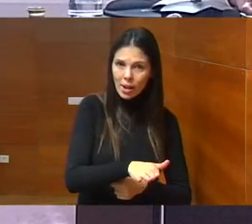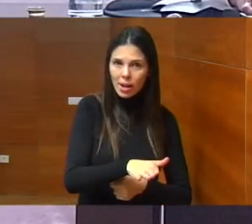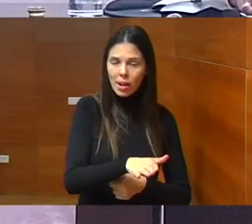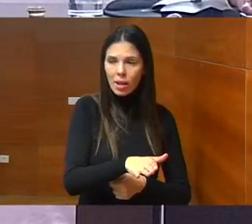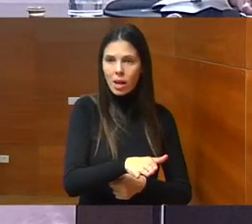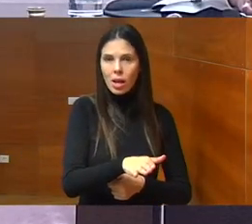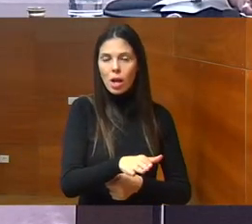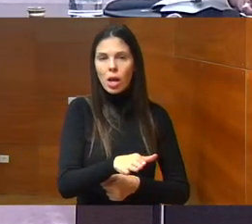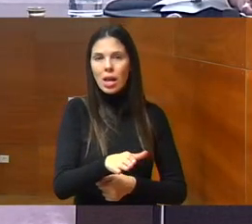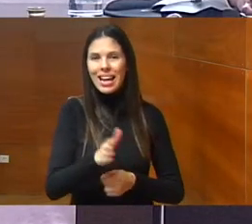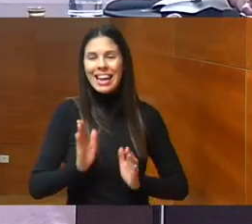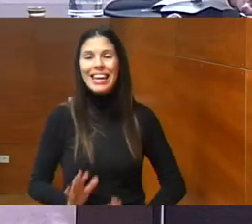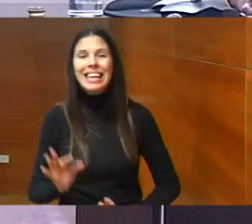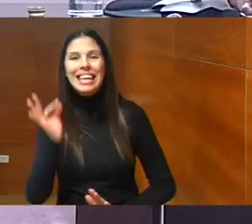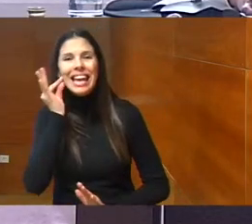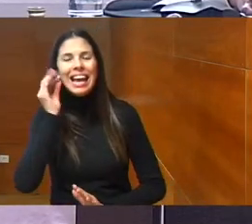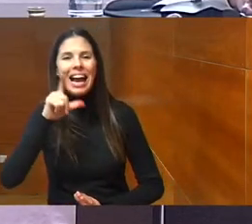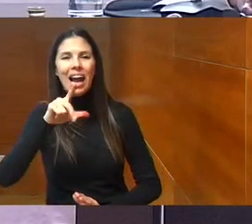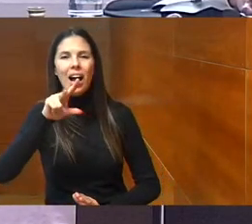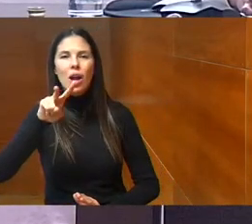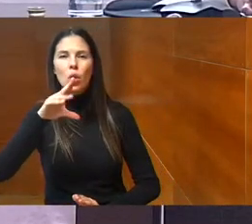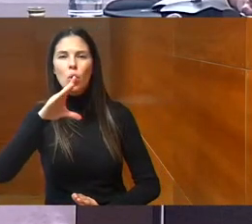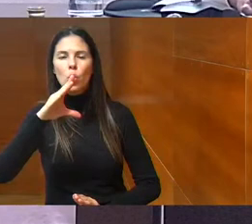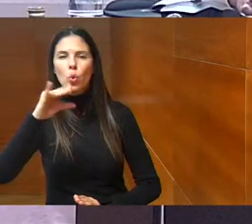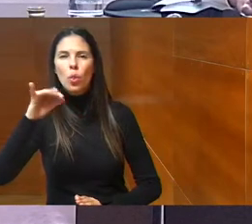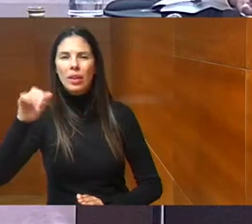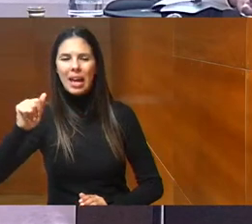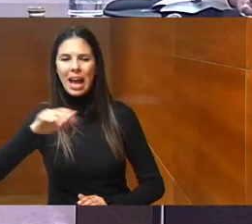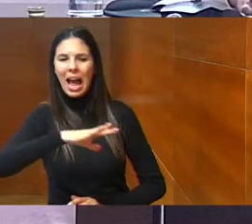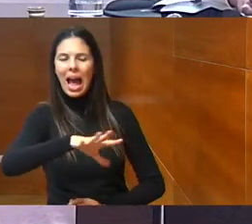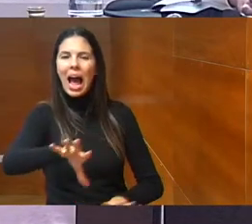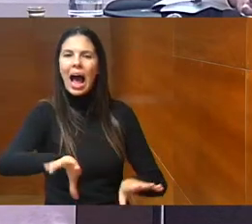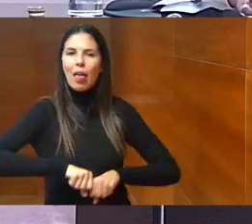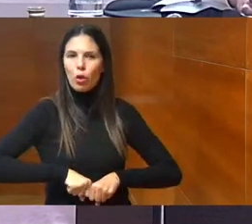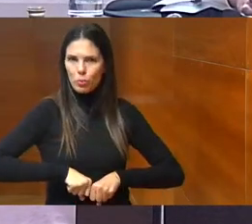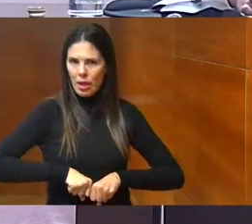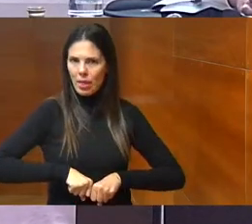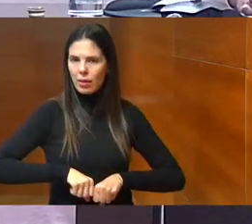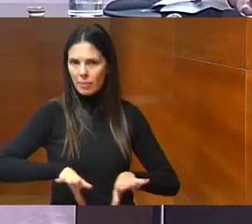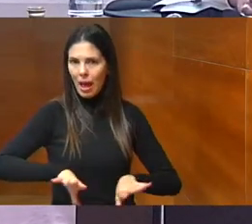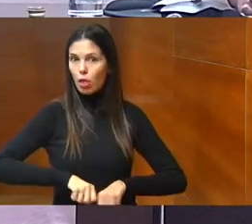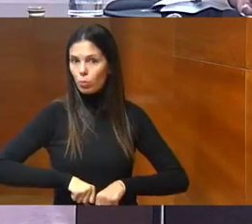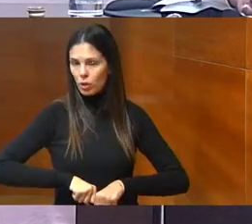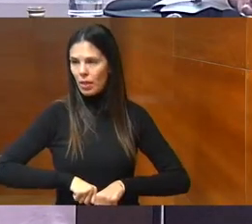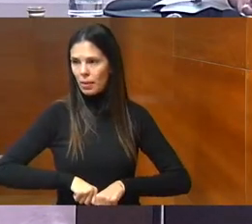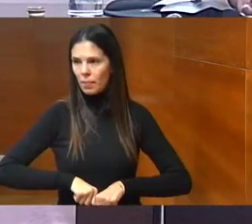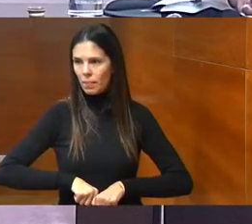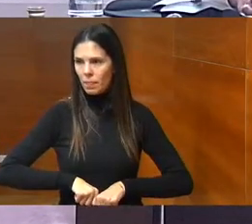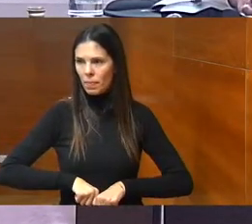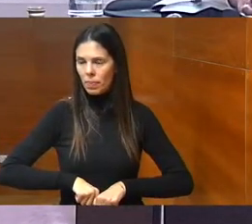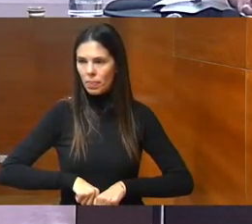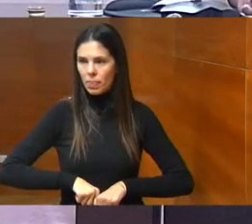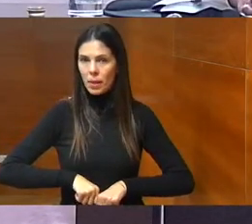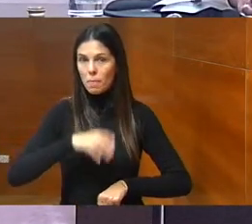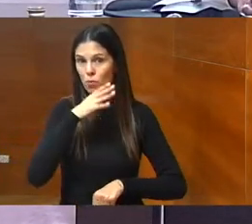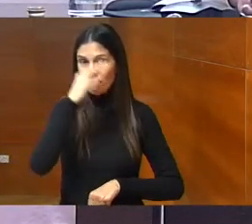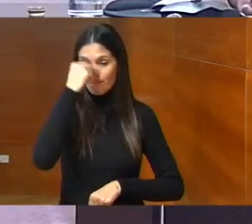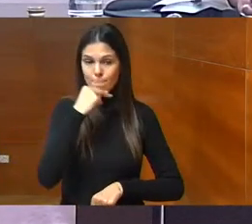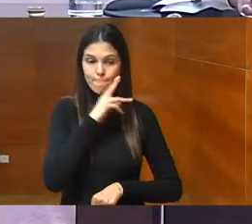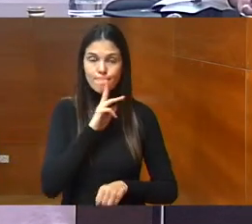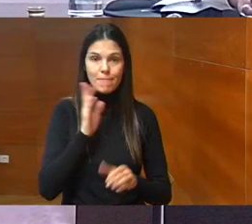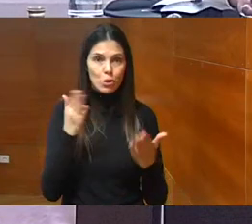Lucía 1933 he adoptado Claro porque se ha quedado queda sin país